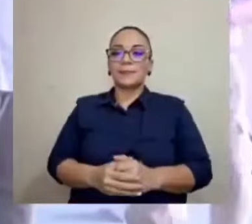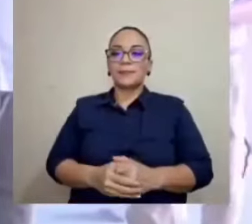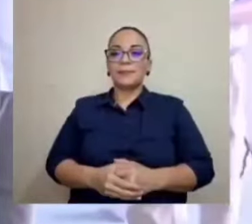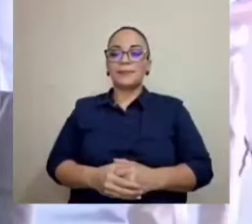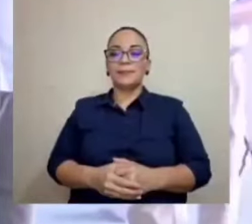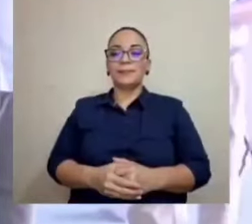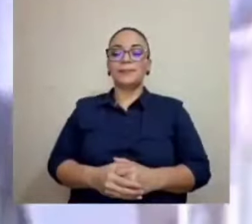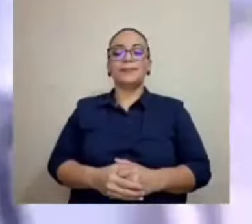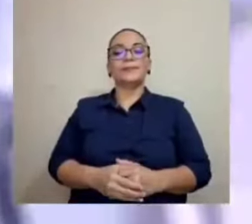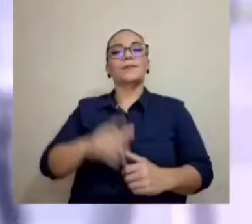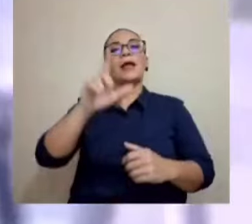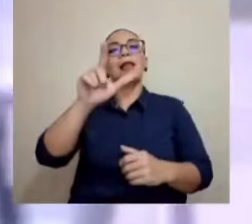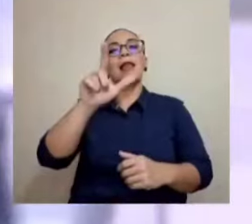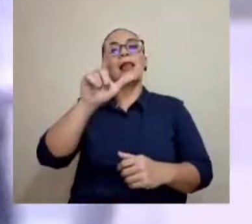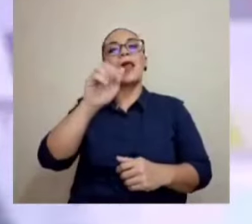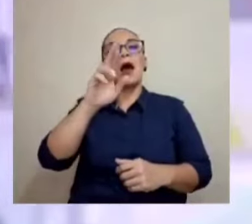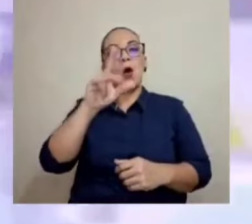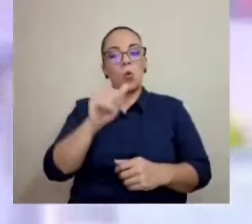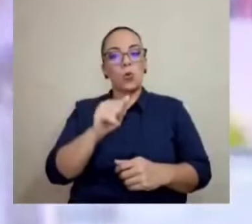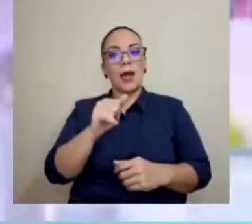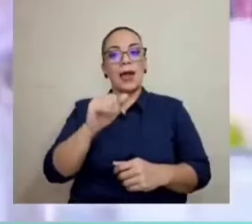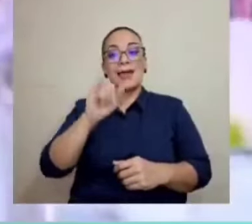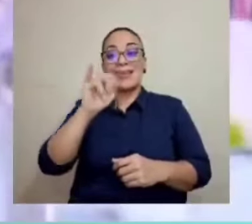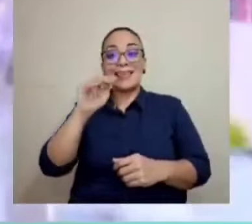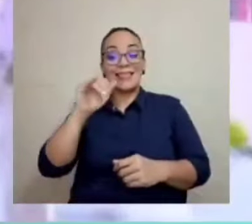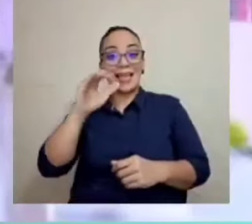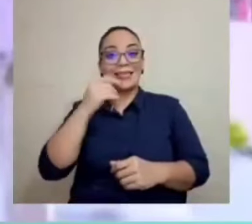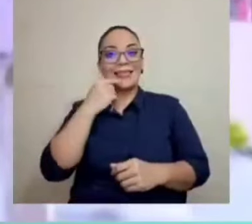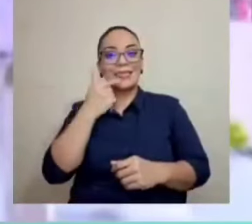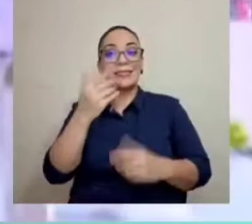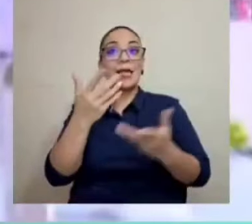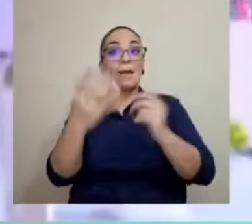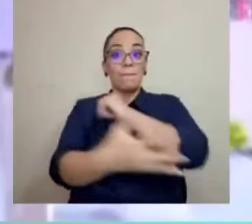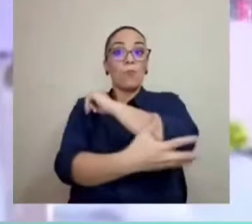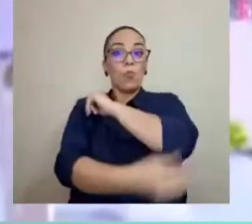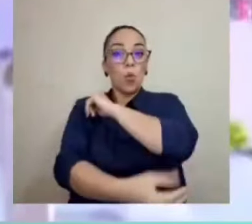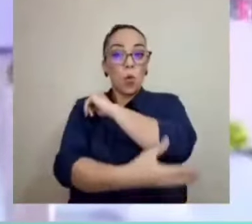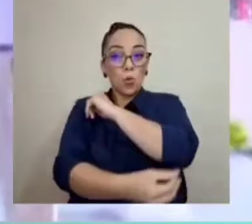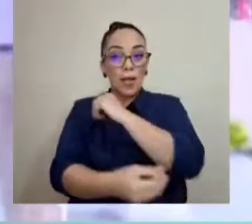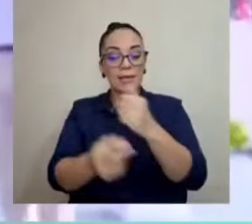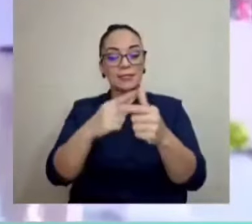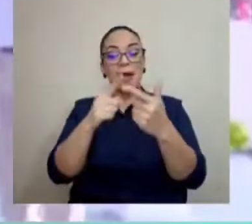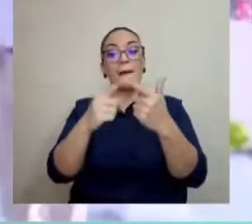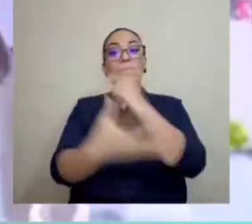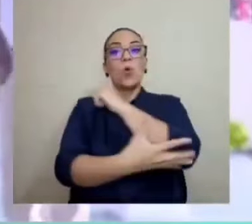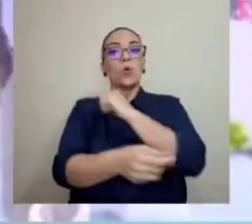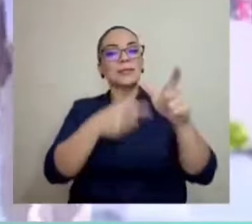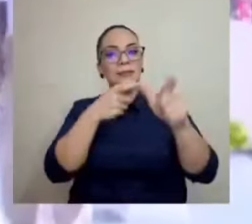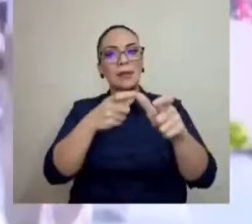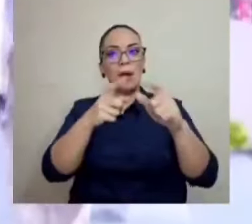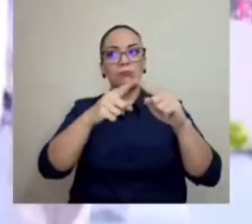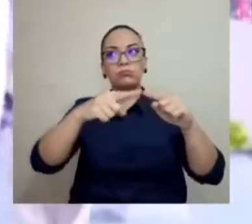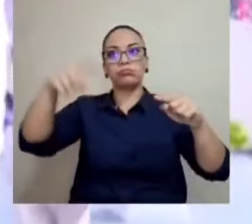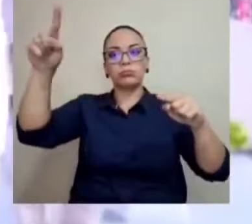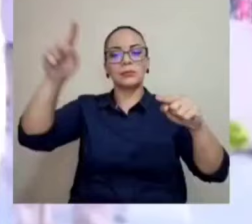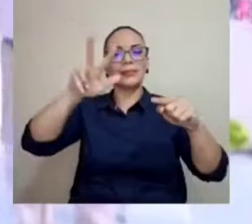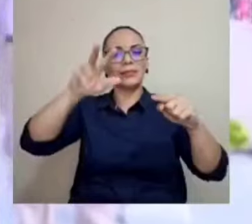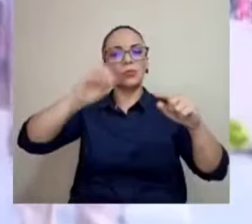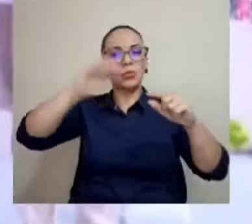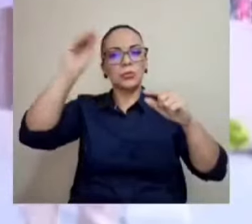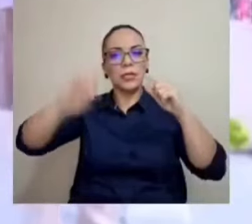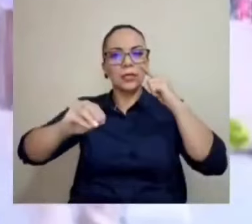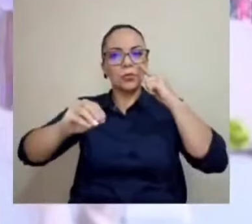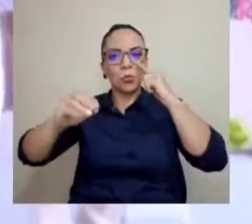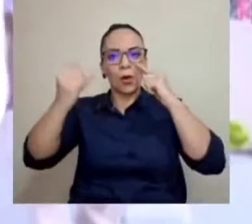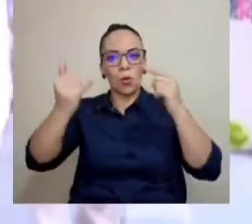Doña Laura, si según el INEC, la pobreza y la pobreza extrema han crecido aproximadamente un 3% en